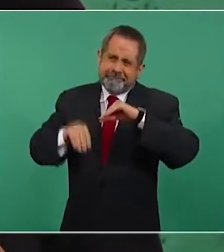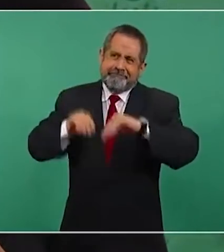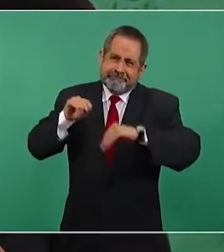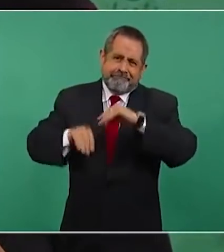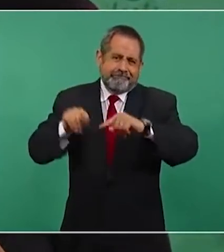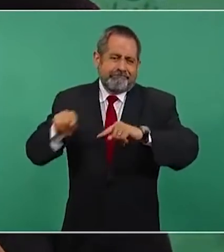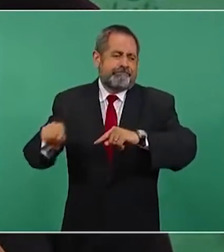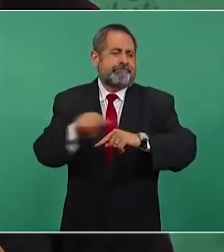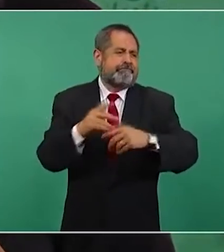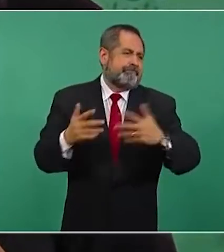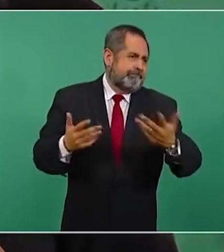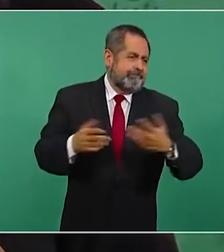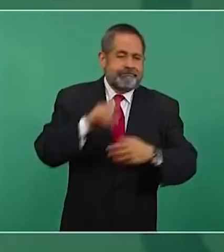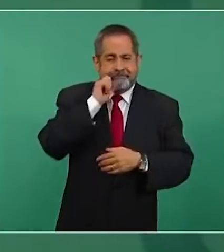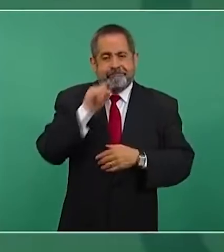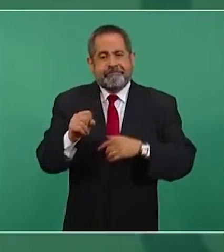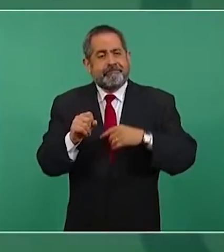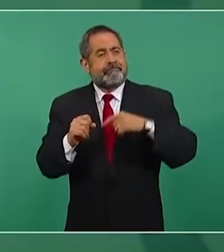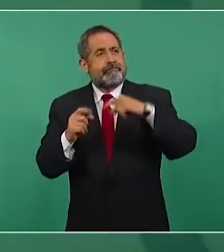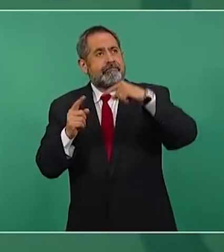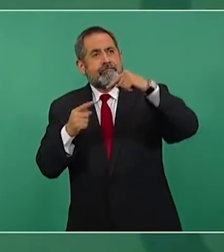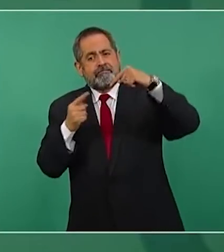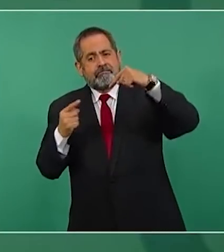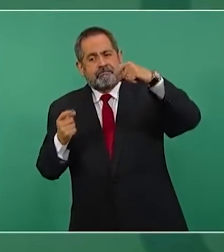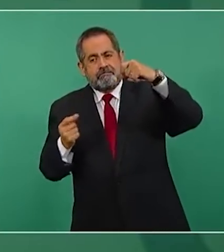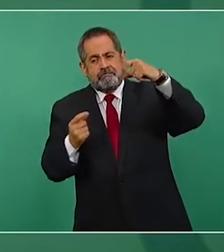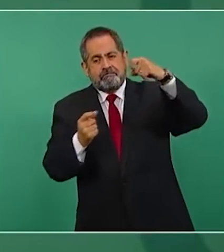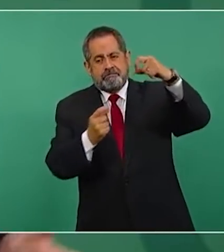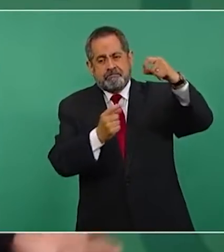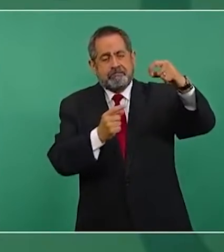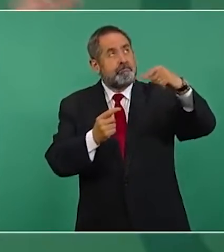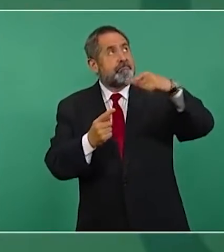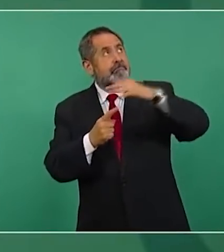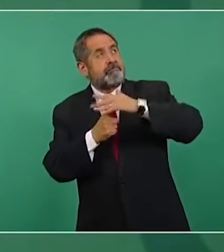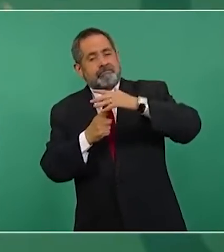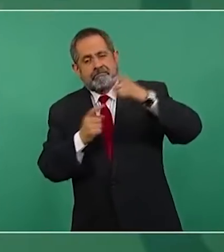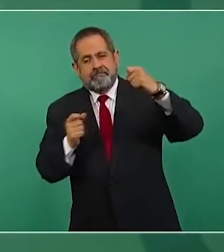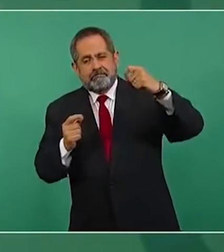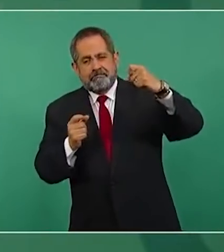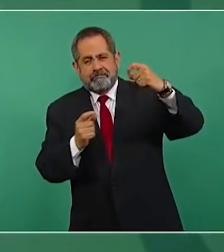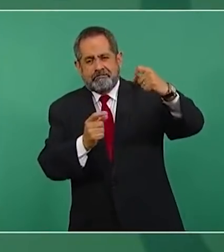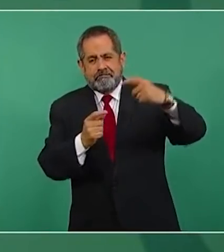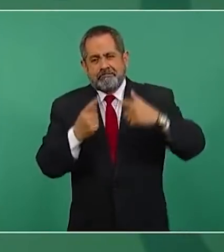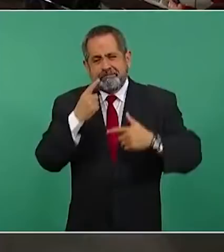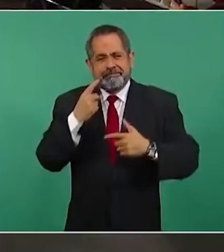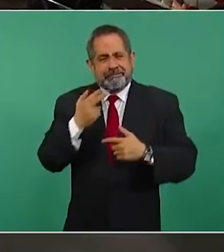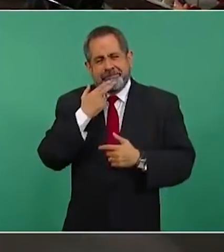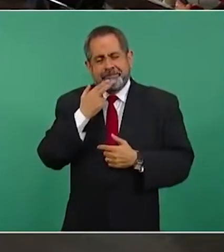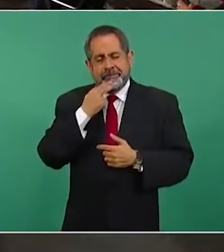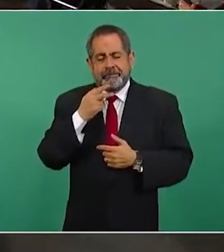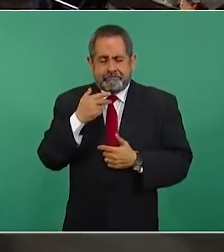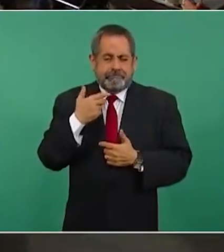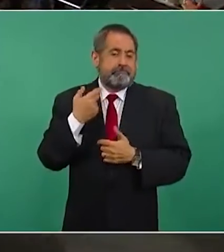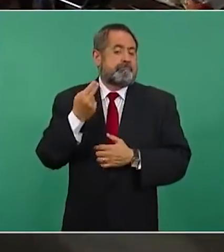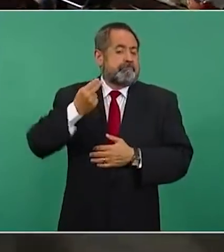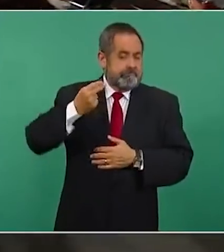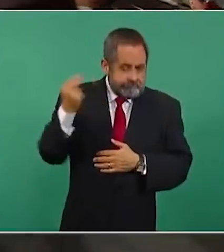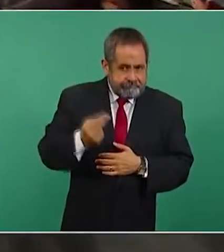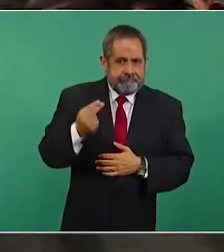sistemas satelitales pero hay que lograrla comunicación